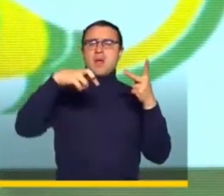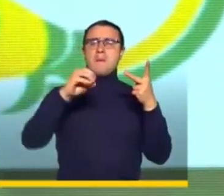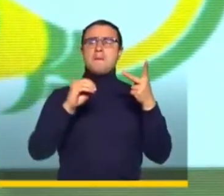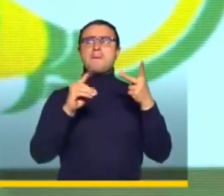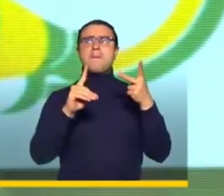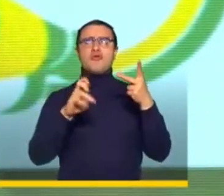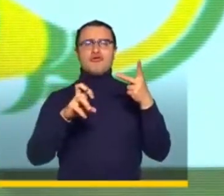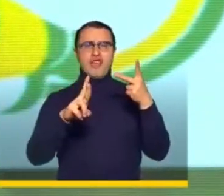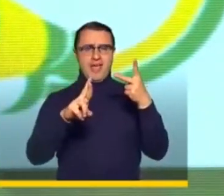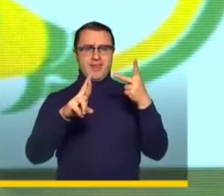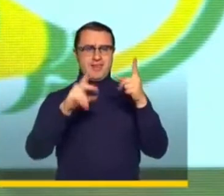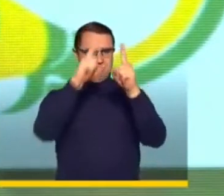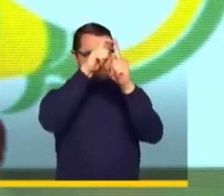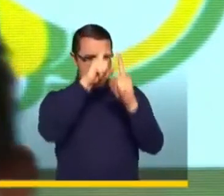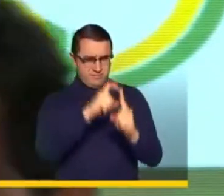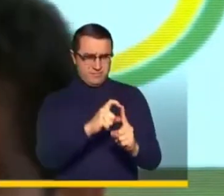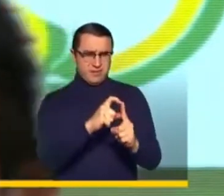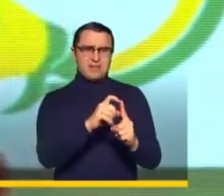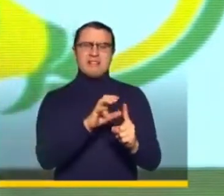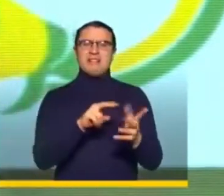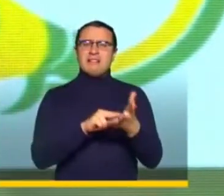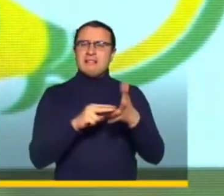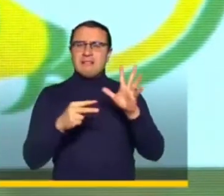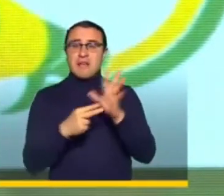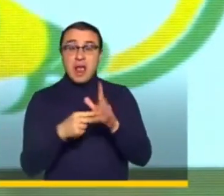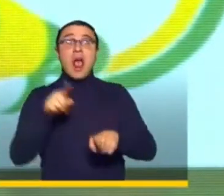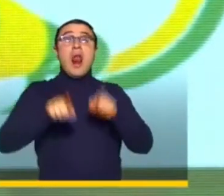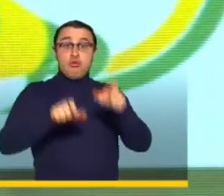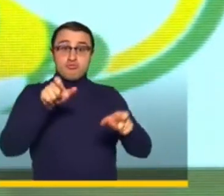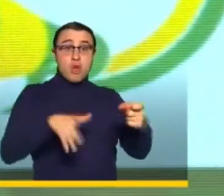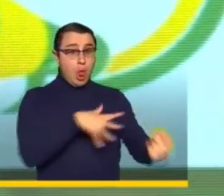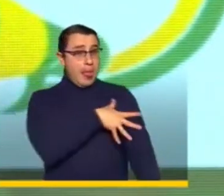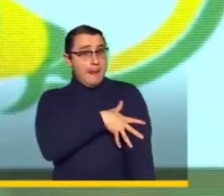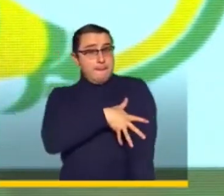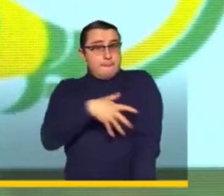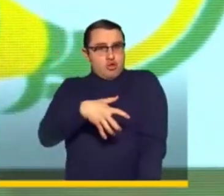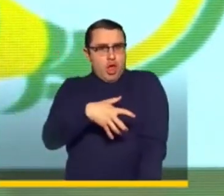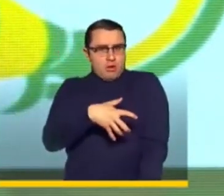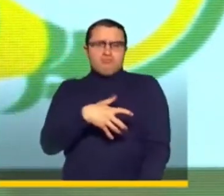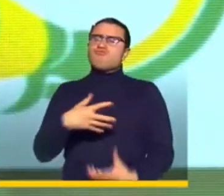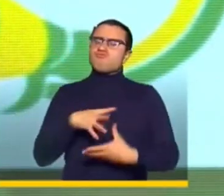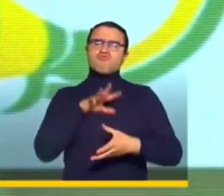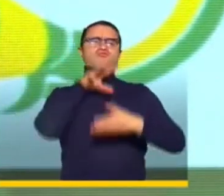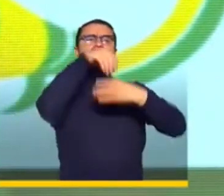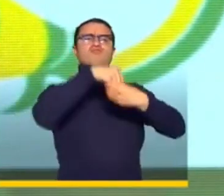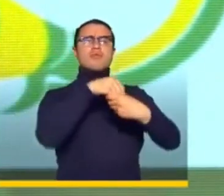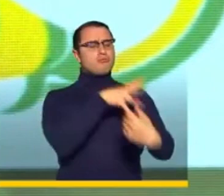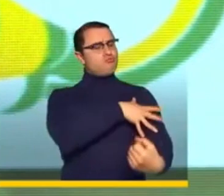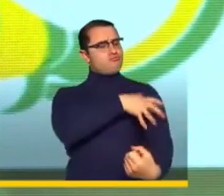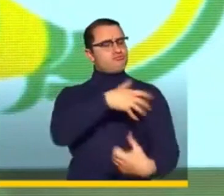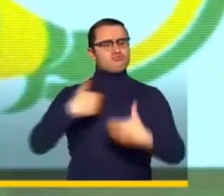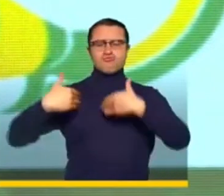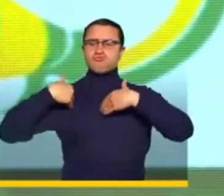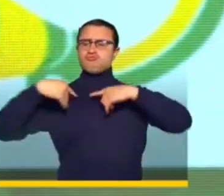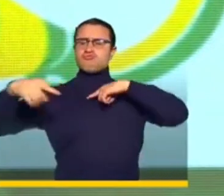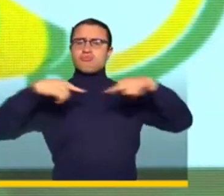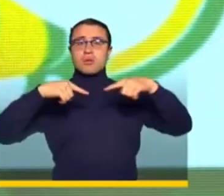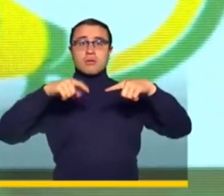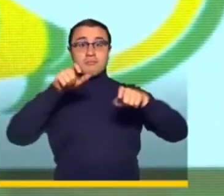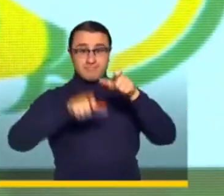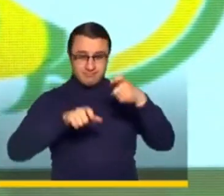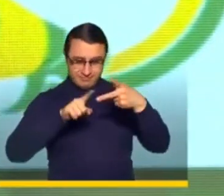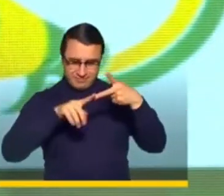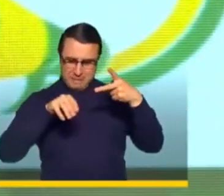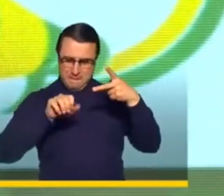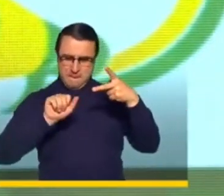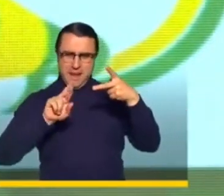Los que están dentro del poder son unos, la población marginada son otros. Cuando